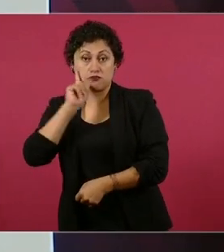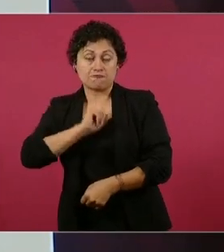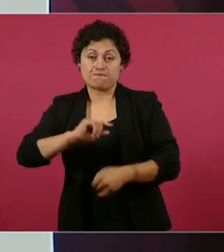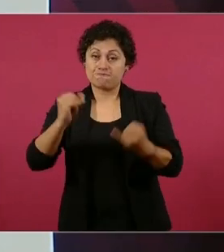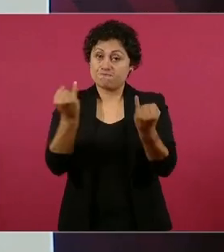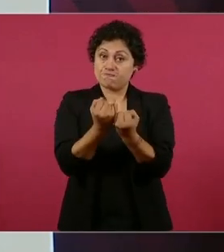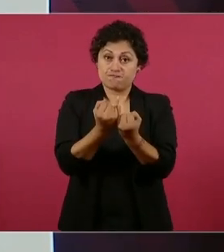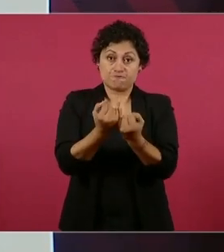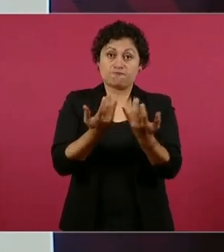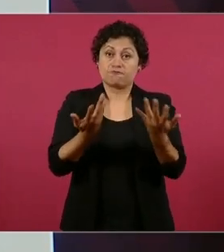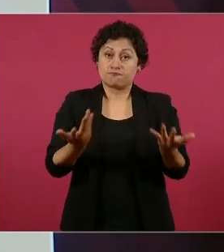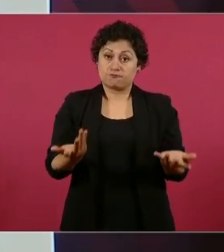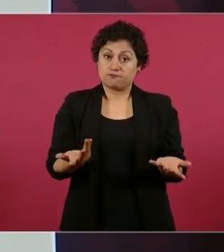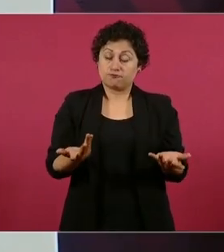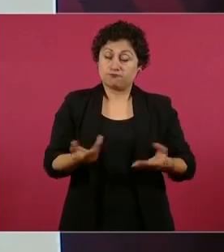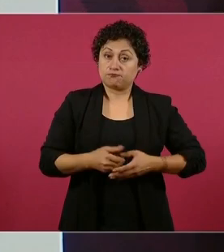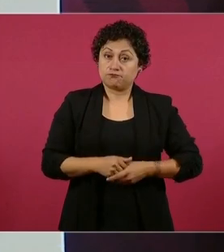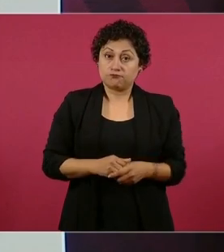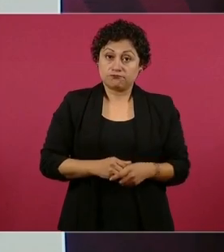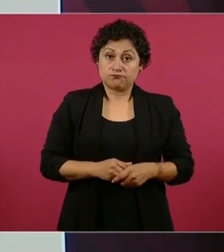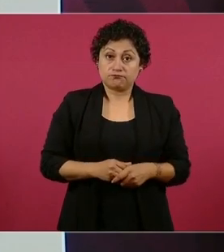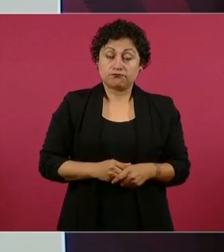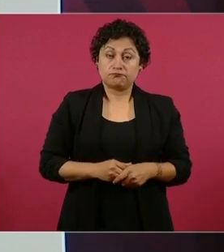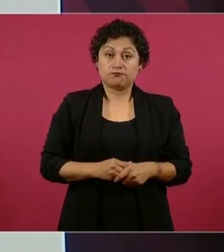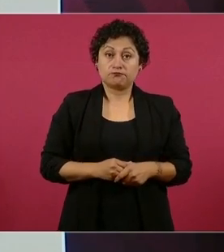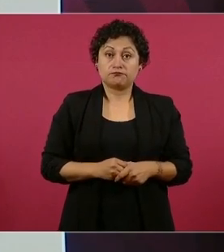¿Quién más? Eso es otro